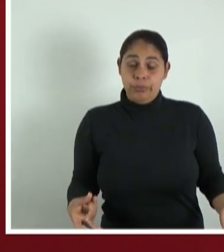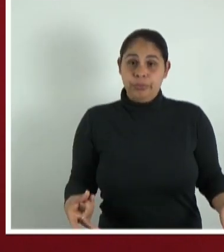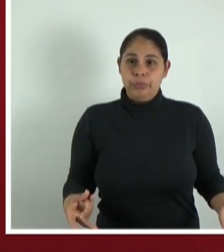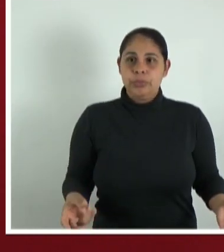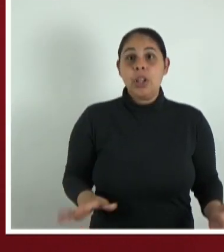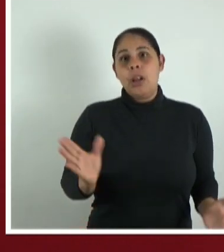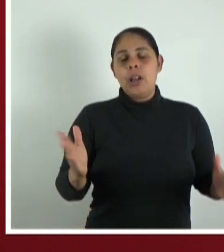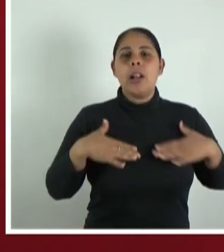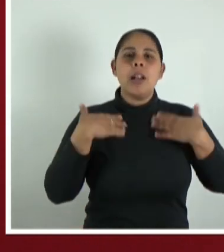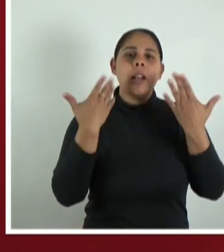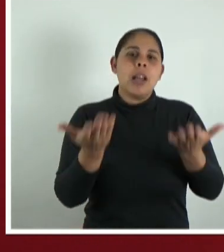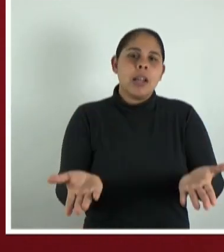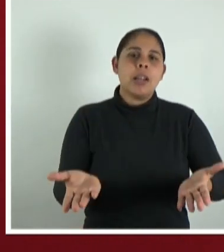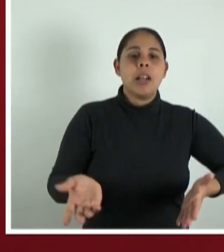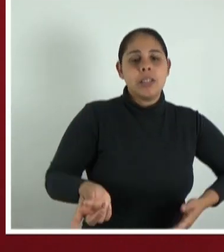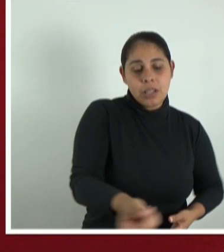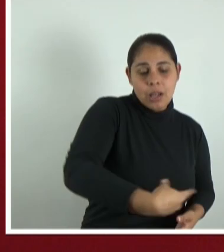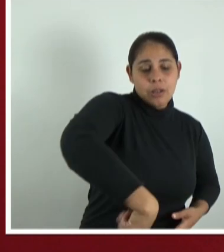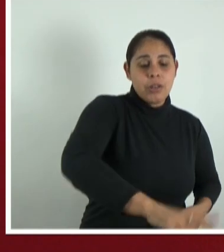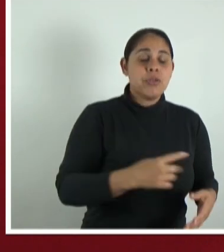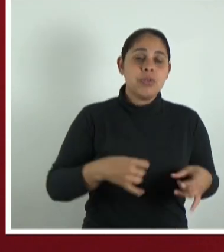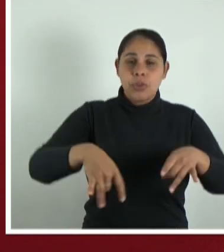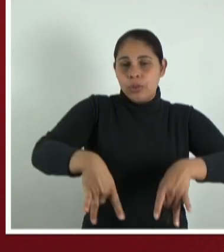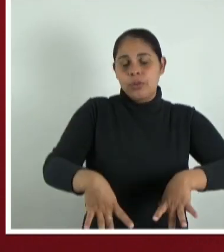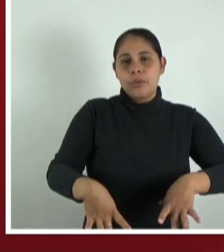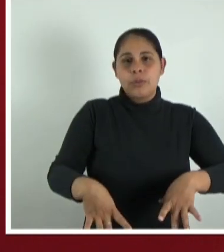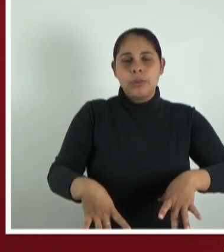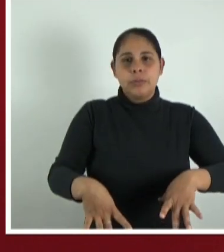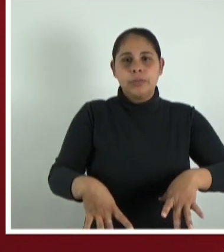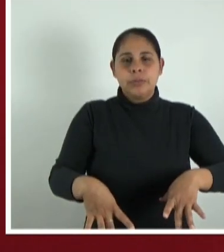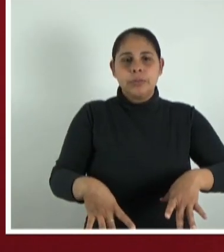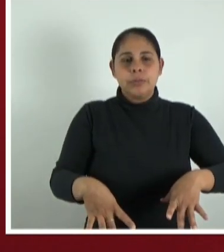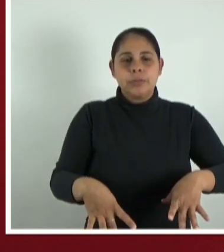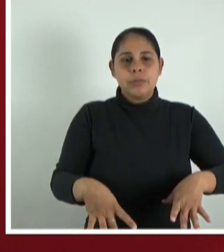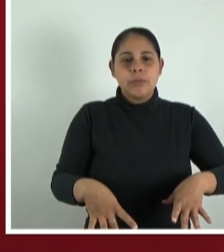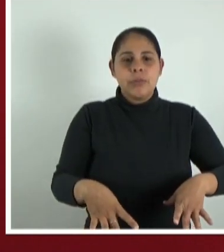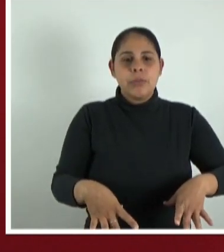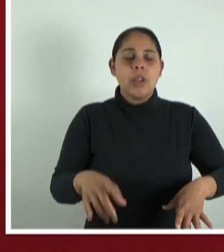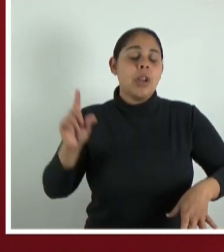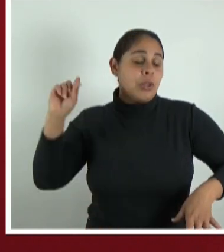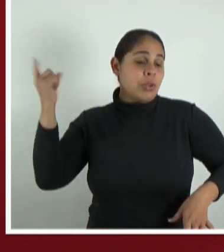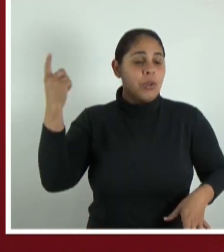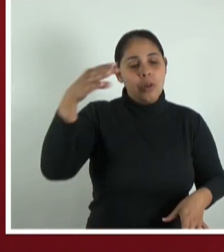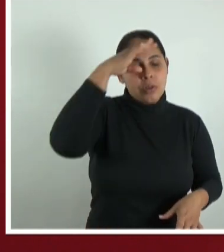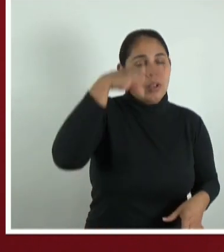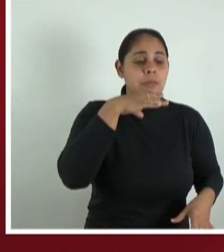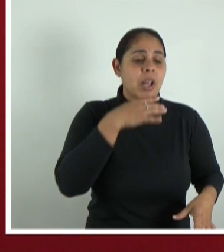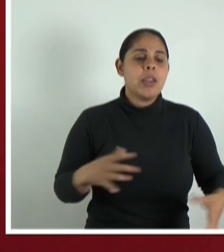¿Cómo? Por su gracia. Porque Dios el Padre todo lo hace a través de la gracia y de la verdad.